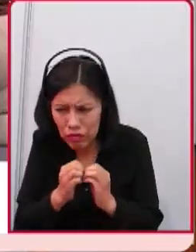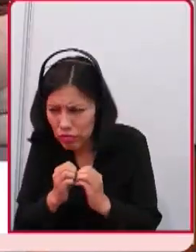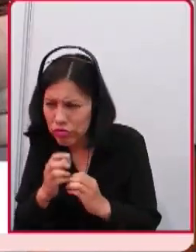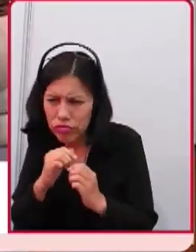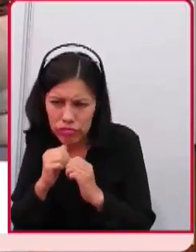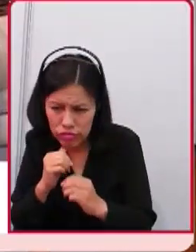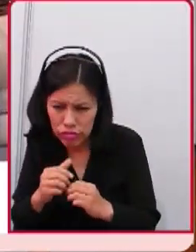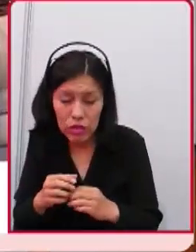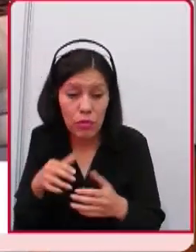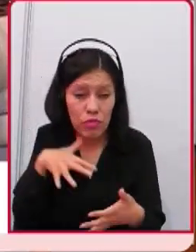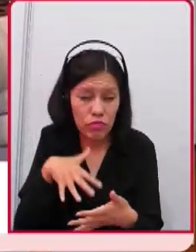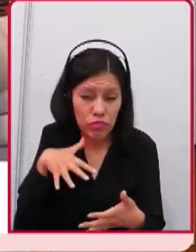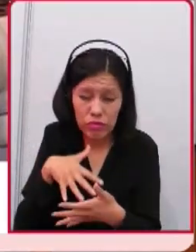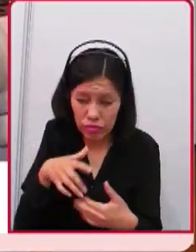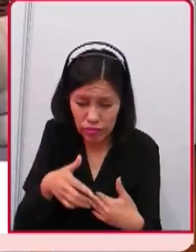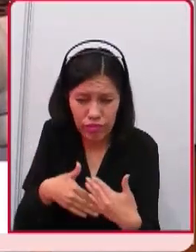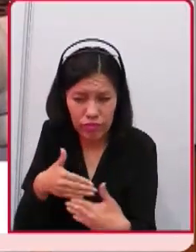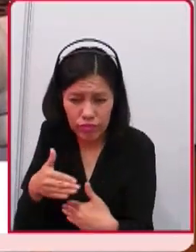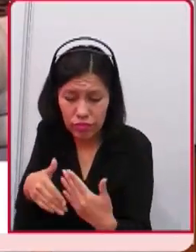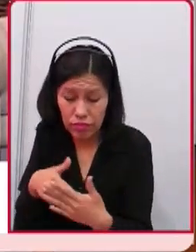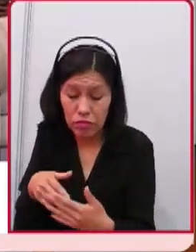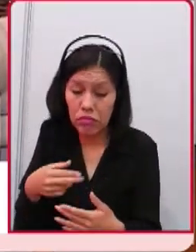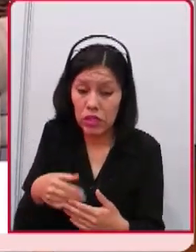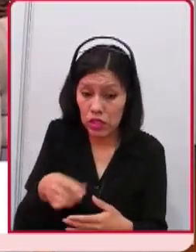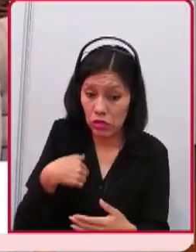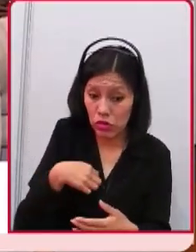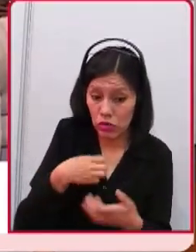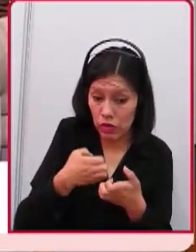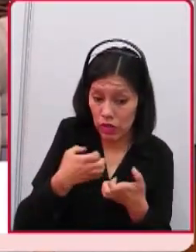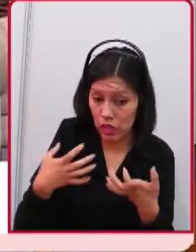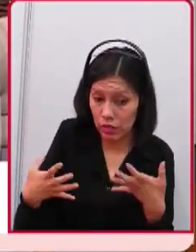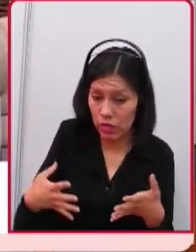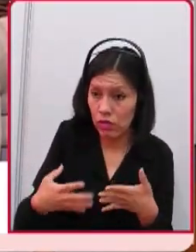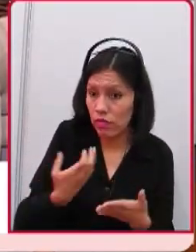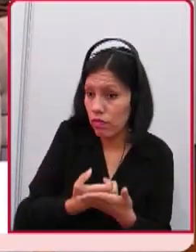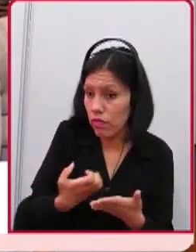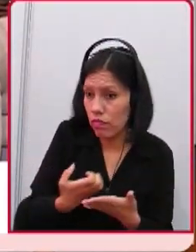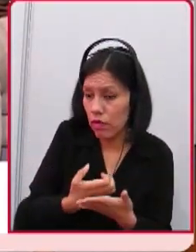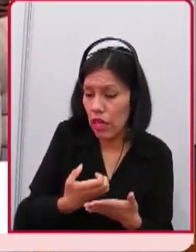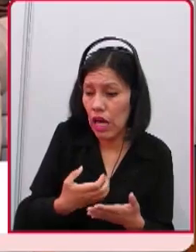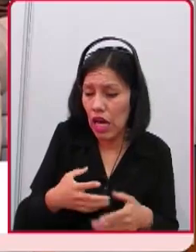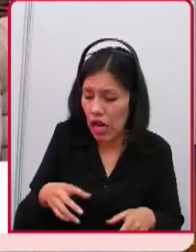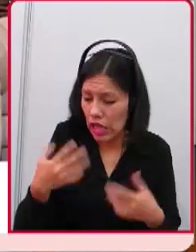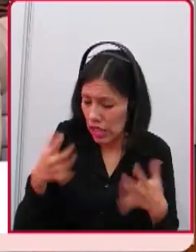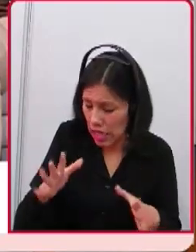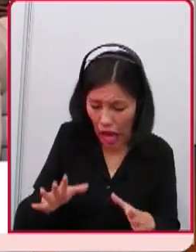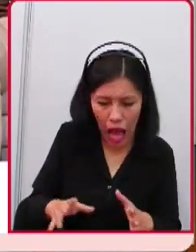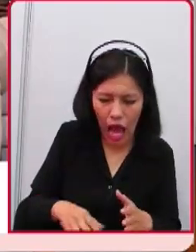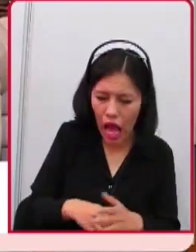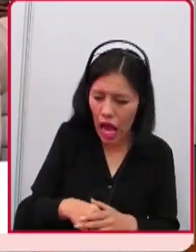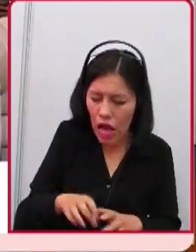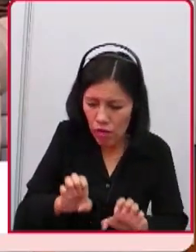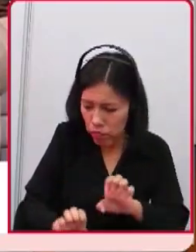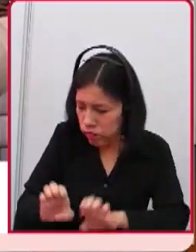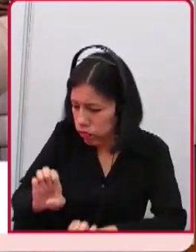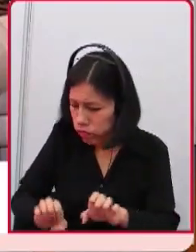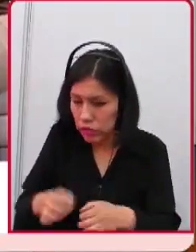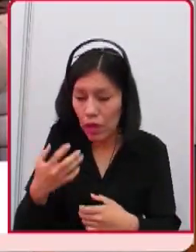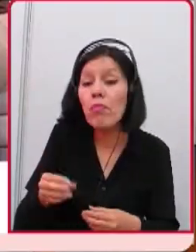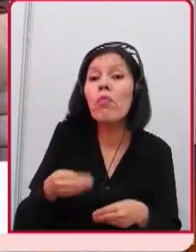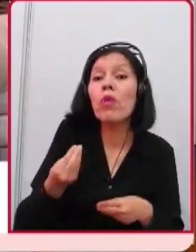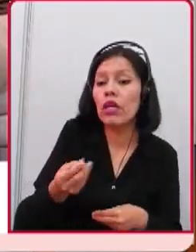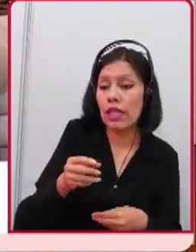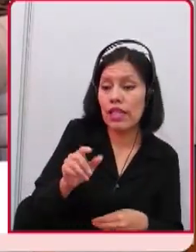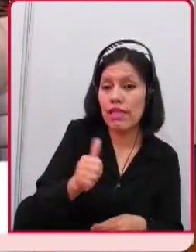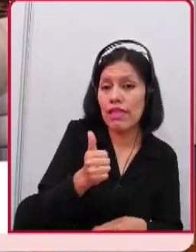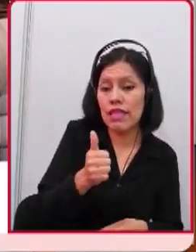puedo decirlo de los elementos económicos que ya hemos evaluado, aún continuamos porque son 10 elementos. Claro, digamos, para